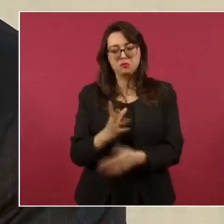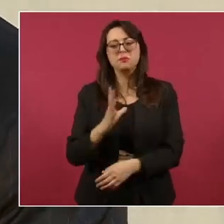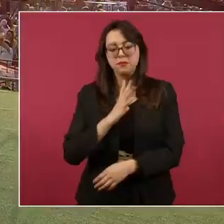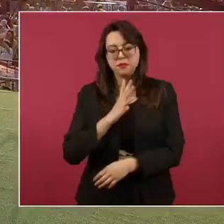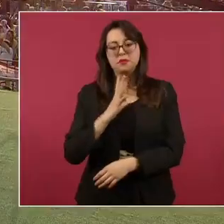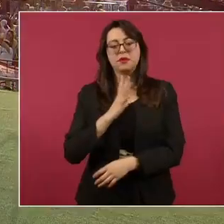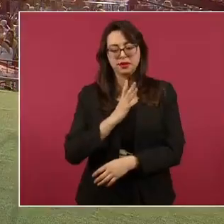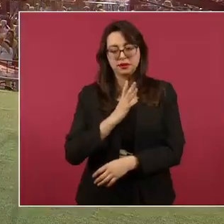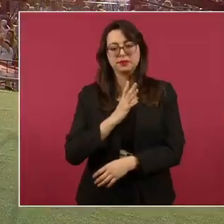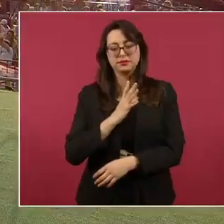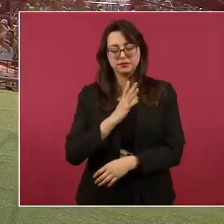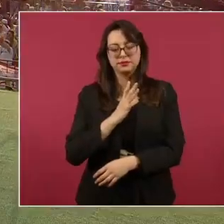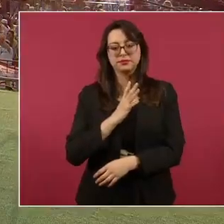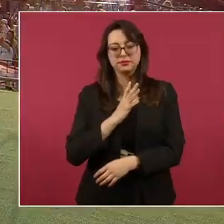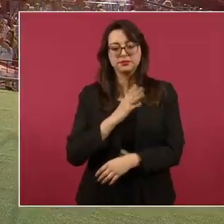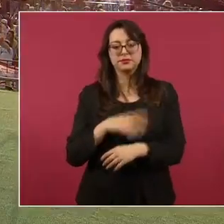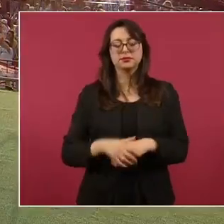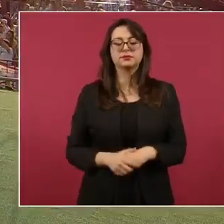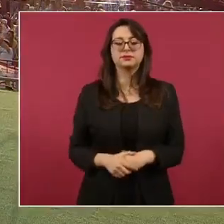bienestar.